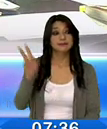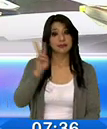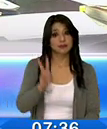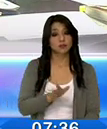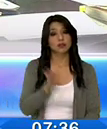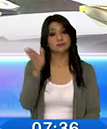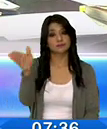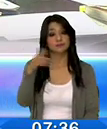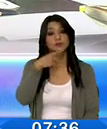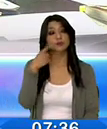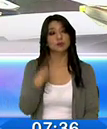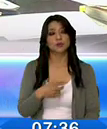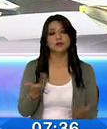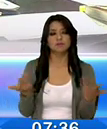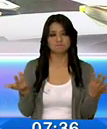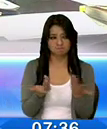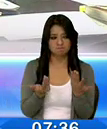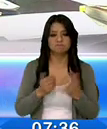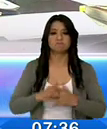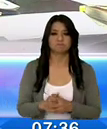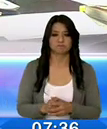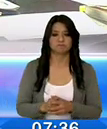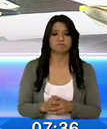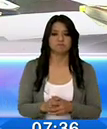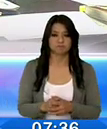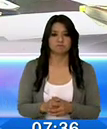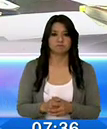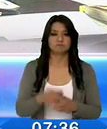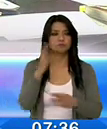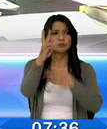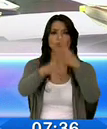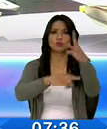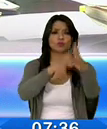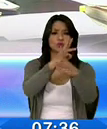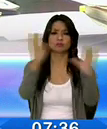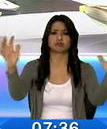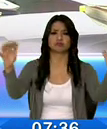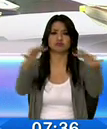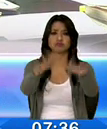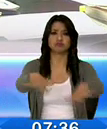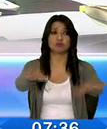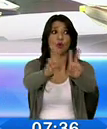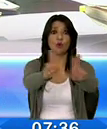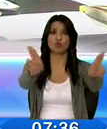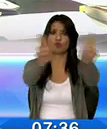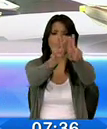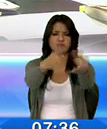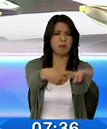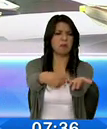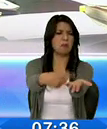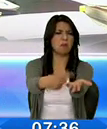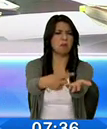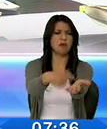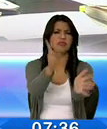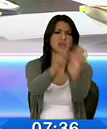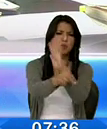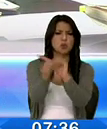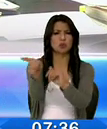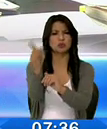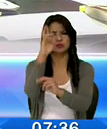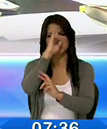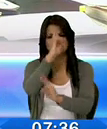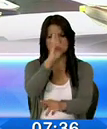definitivamente. Porque mientras está el mundo entero denunciando la grave violación de derechos humanos,